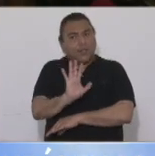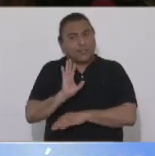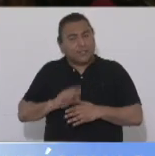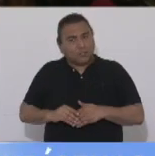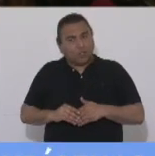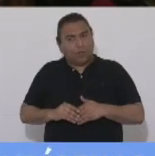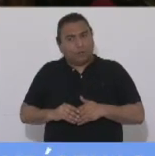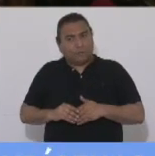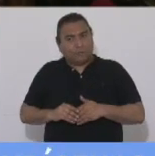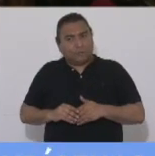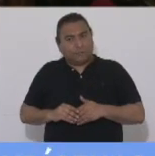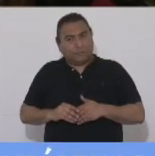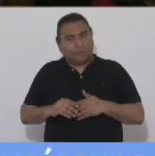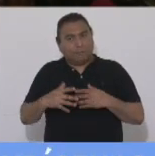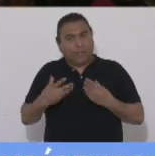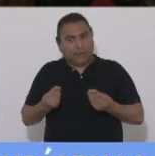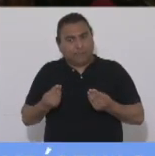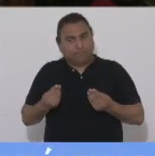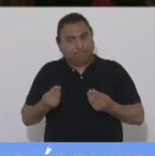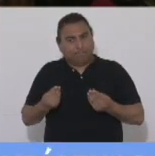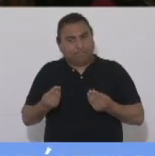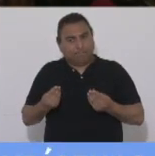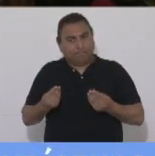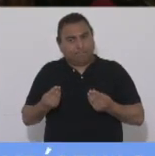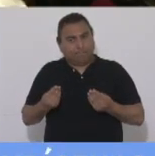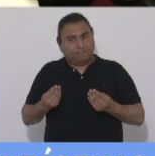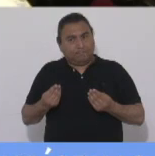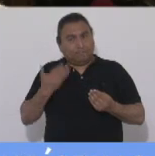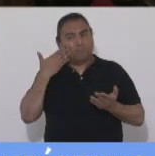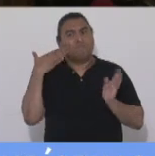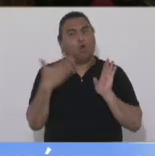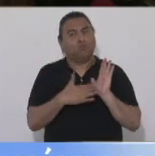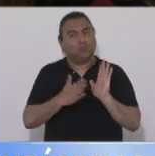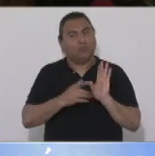para fundar desde el marco jurídico